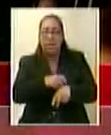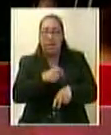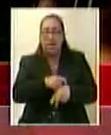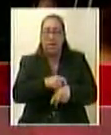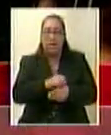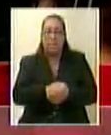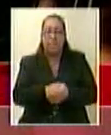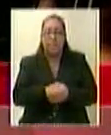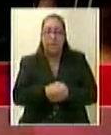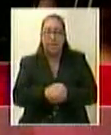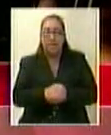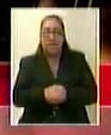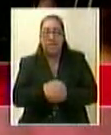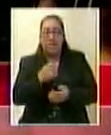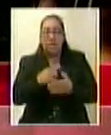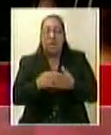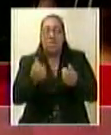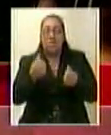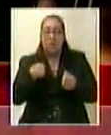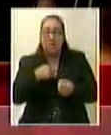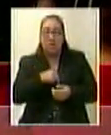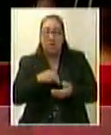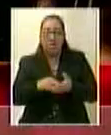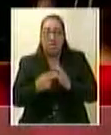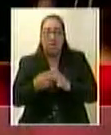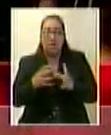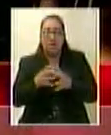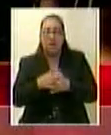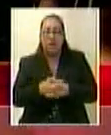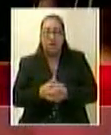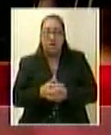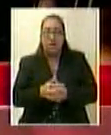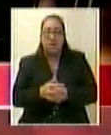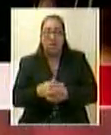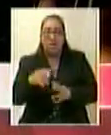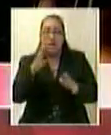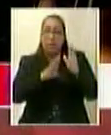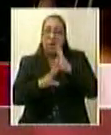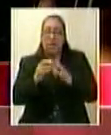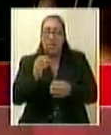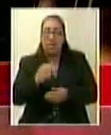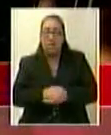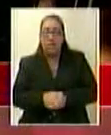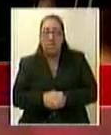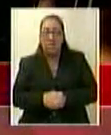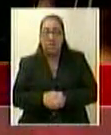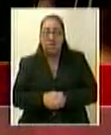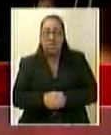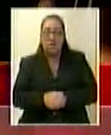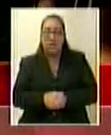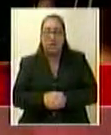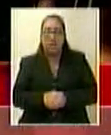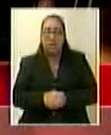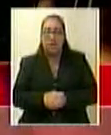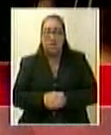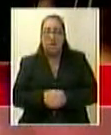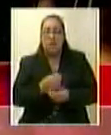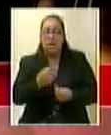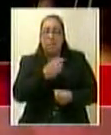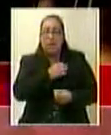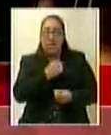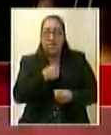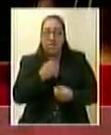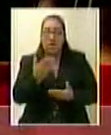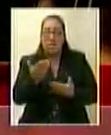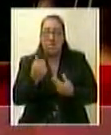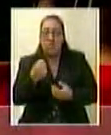momento con lo que deberíamos hacer y estamos preocupados y además creo es ministra